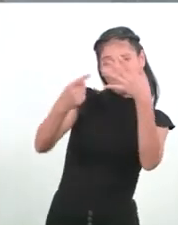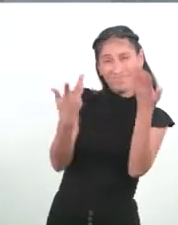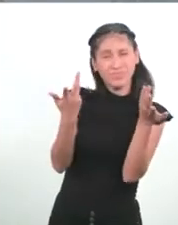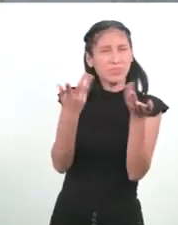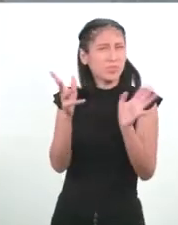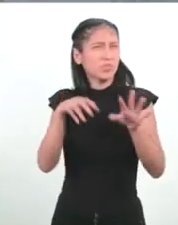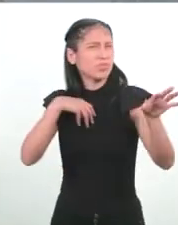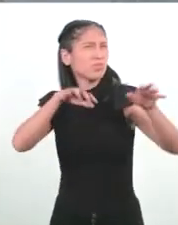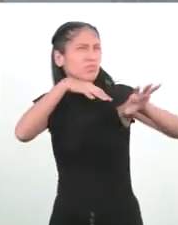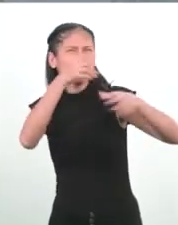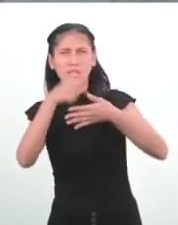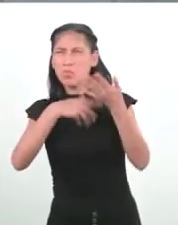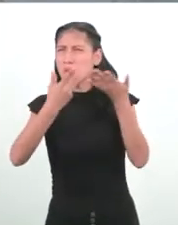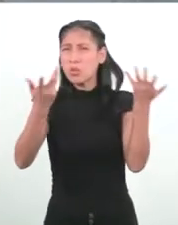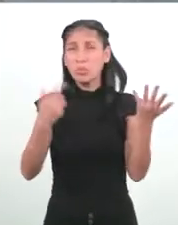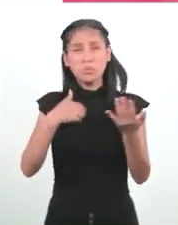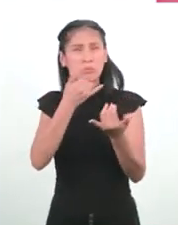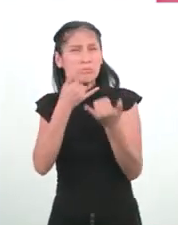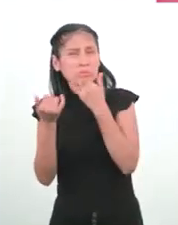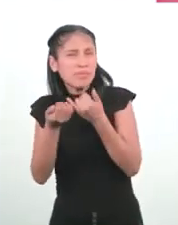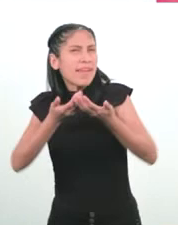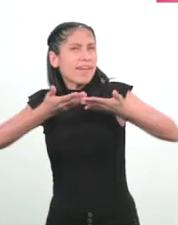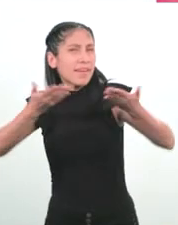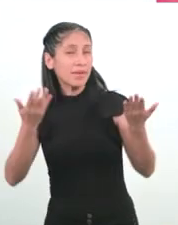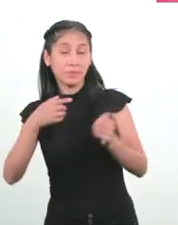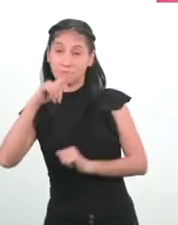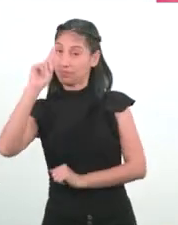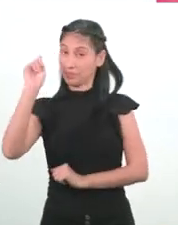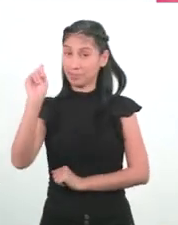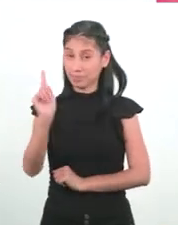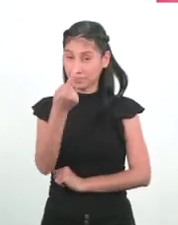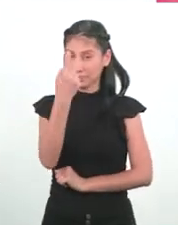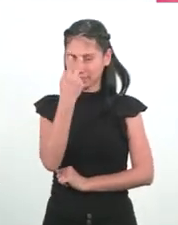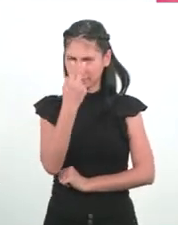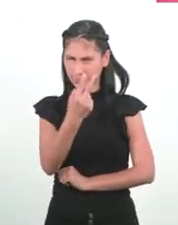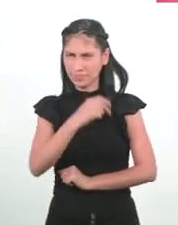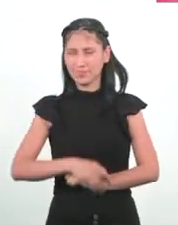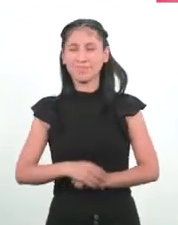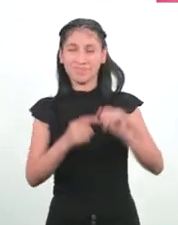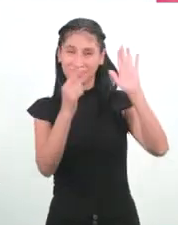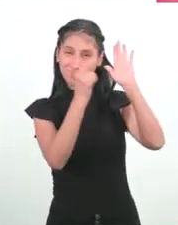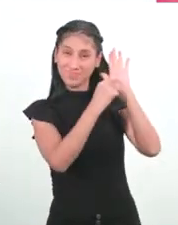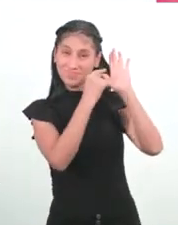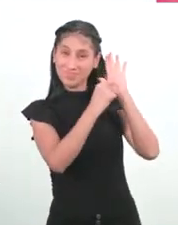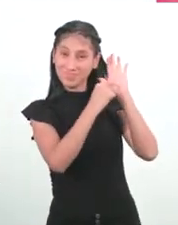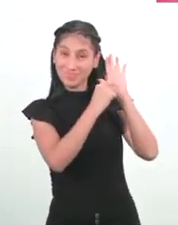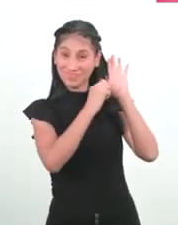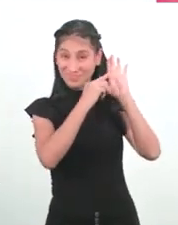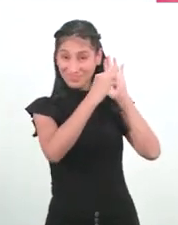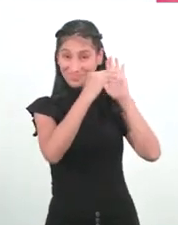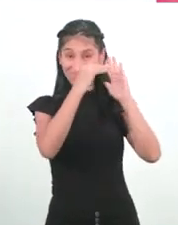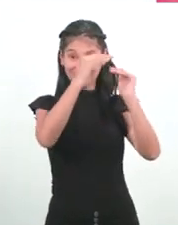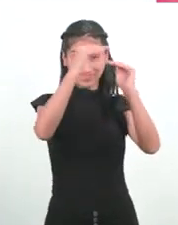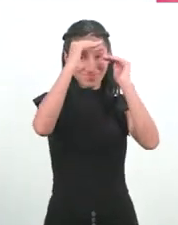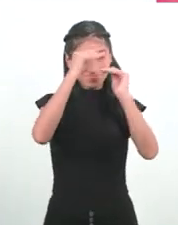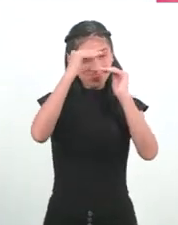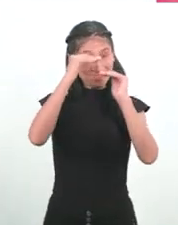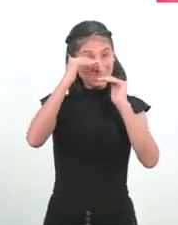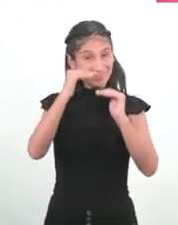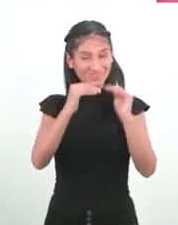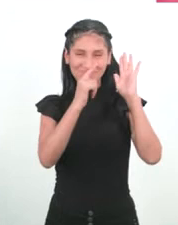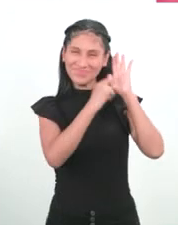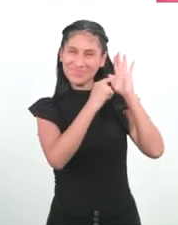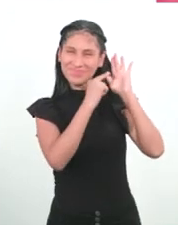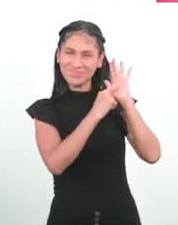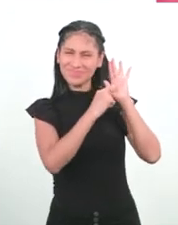qué podríamos hacer para saber qué falló? Primero, vamos a darles todas las herramientas a las chicas y chicos de tercero y cuarto